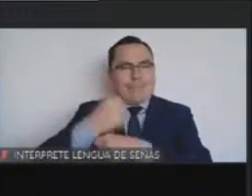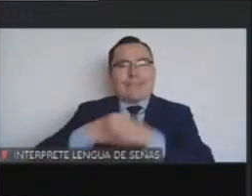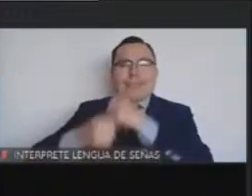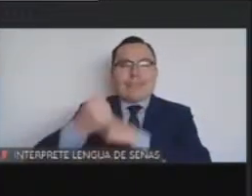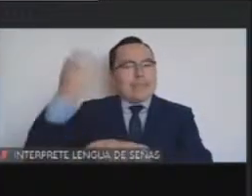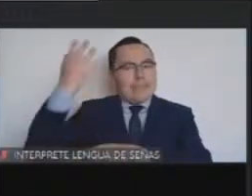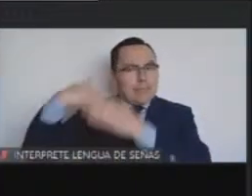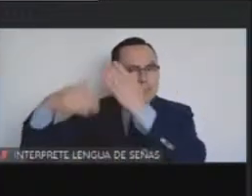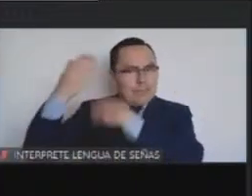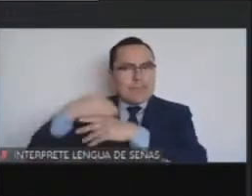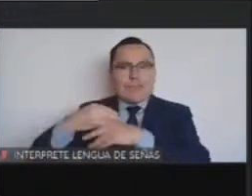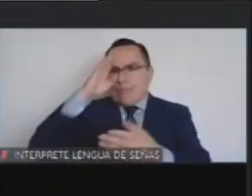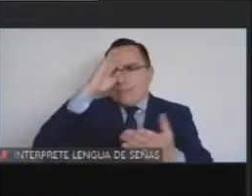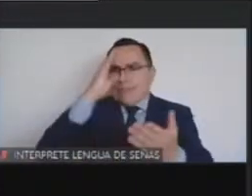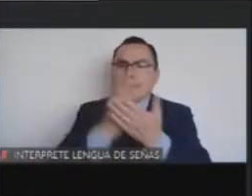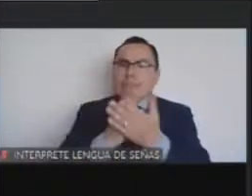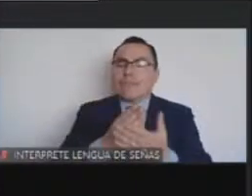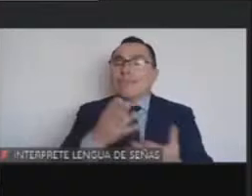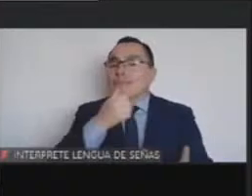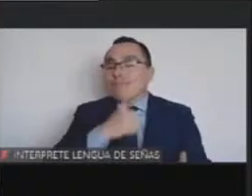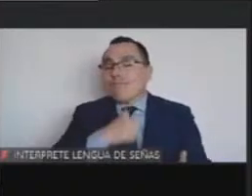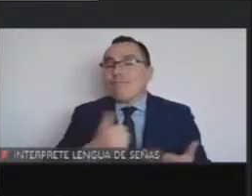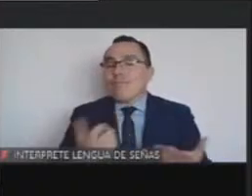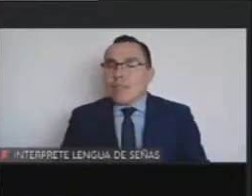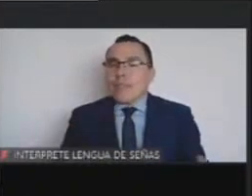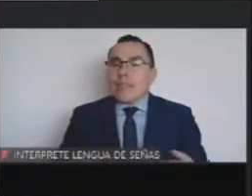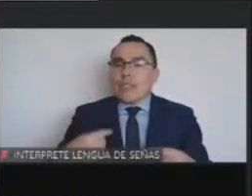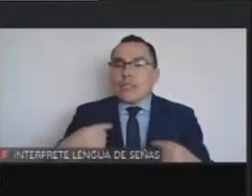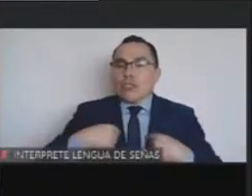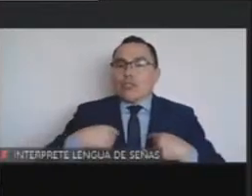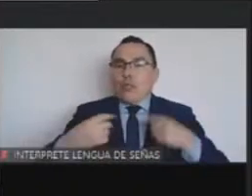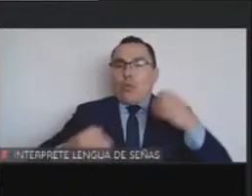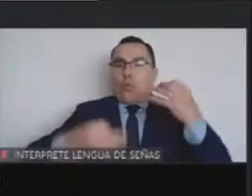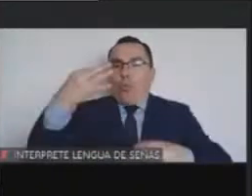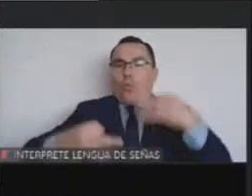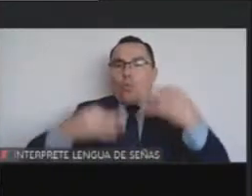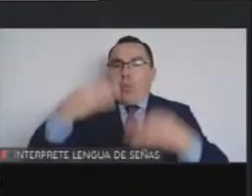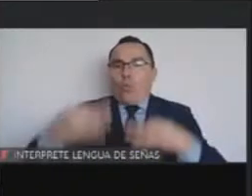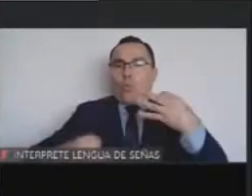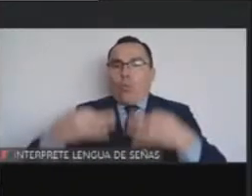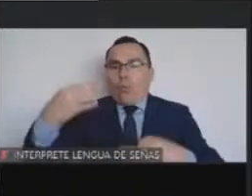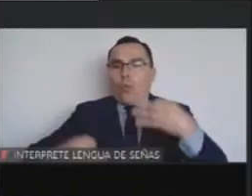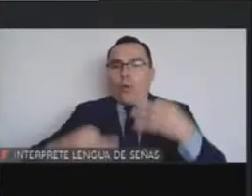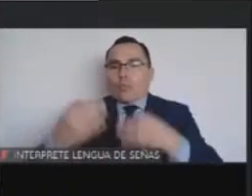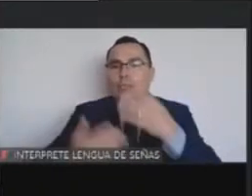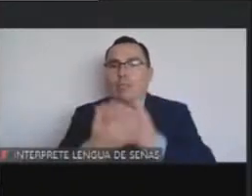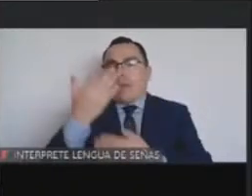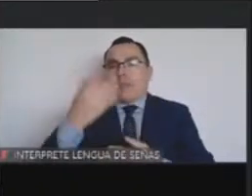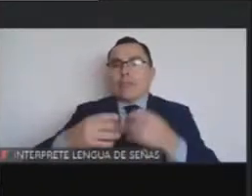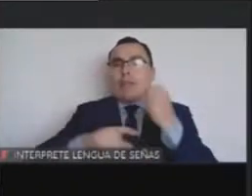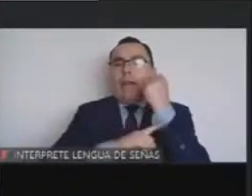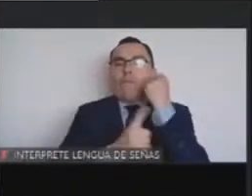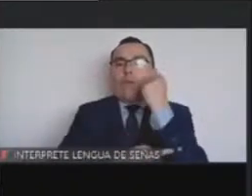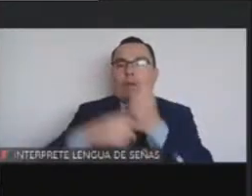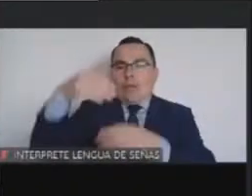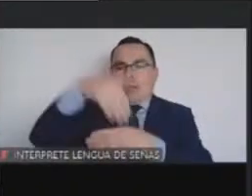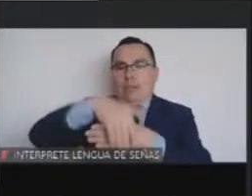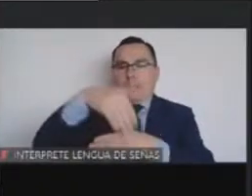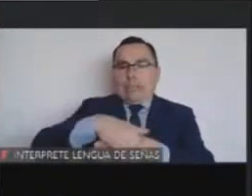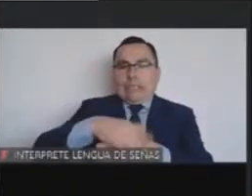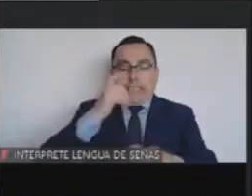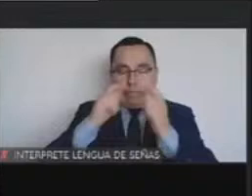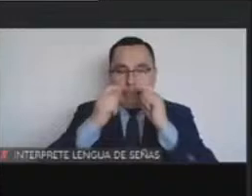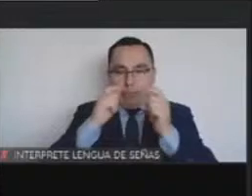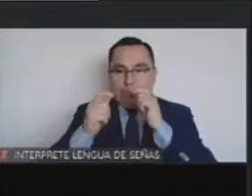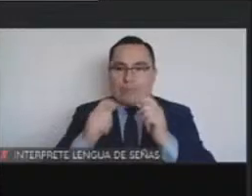tomado una decisión consistente en el fondo, ¿no? Tengo jueces en la mañana y abogados en la tarde y eso tiene una gran cantidad de riesgo.